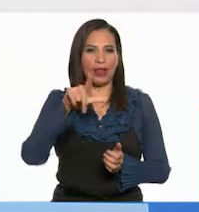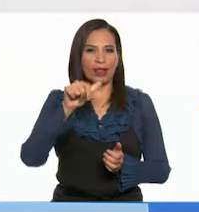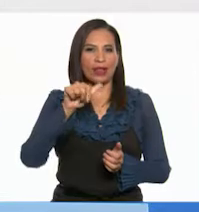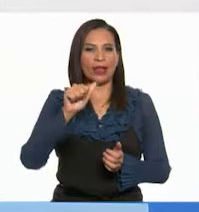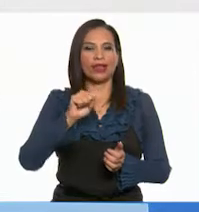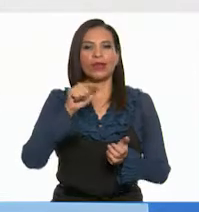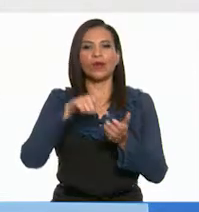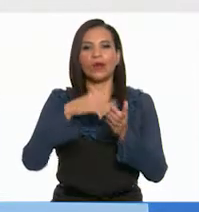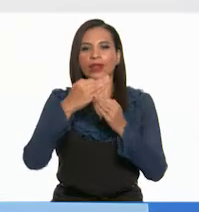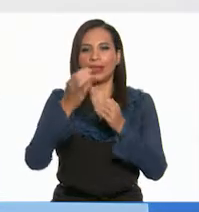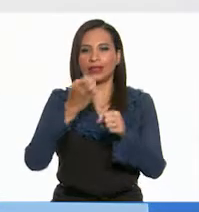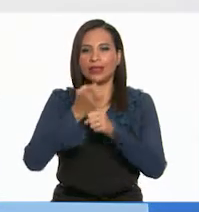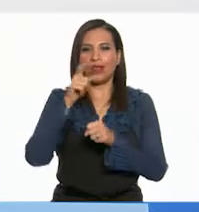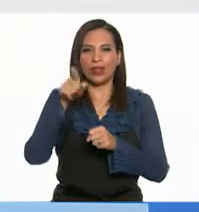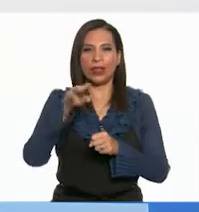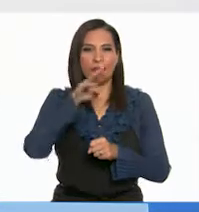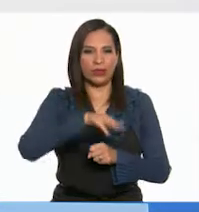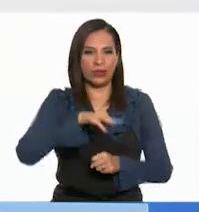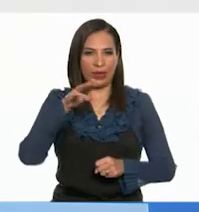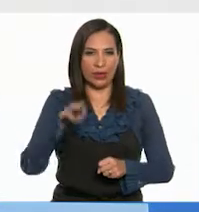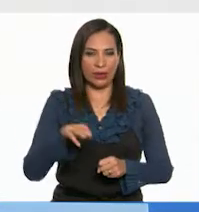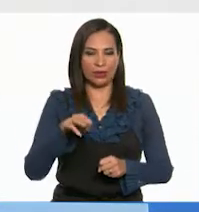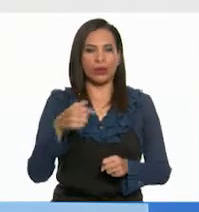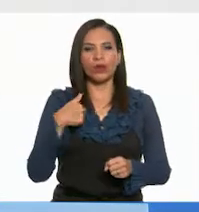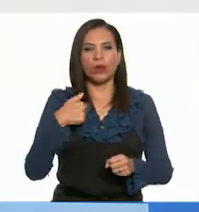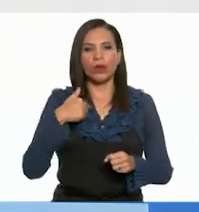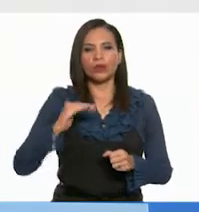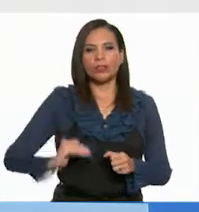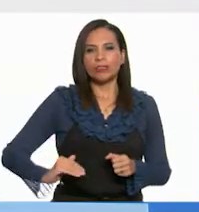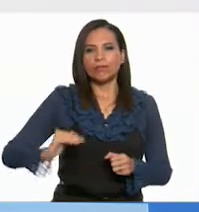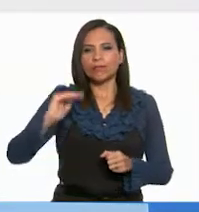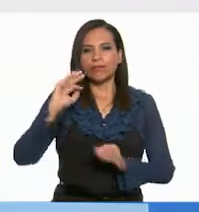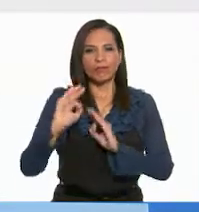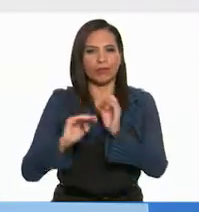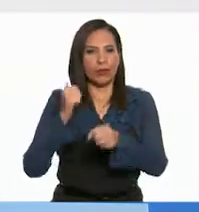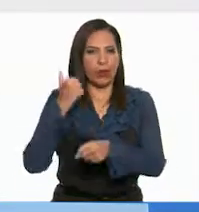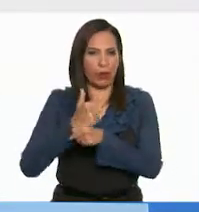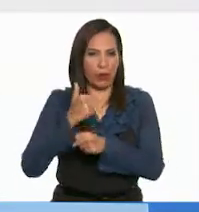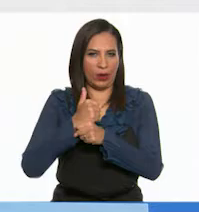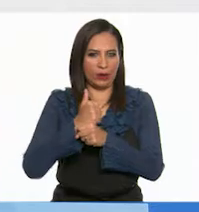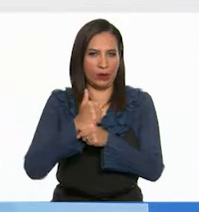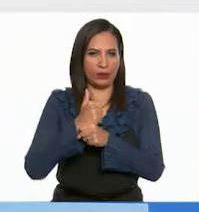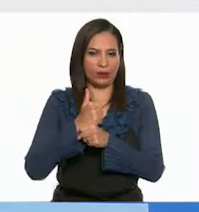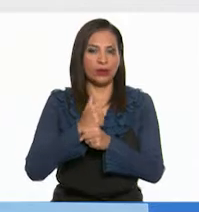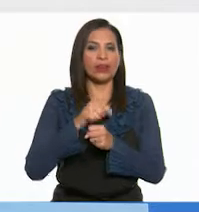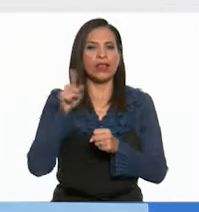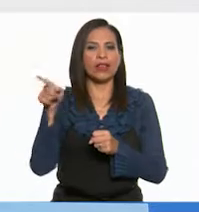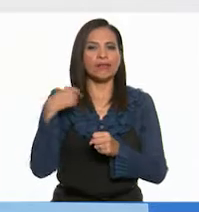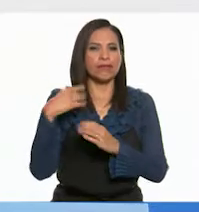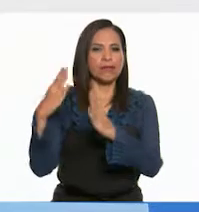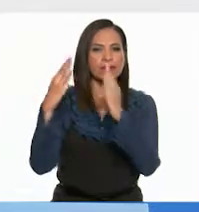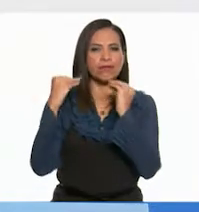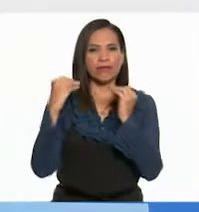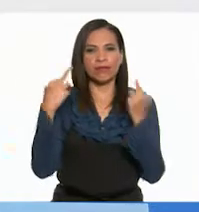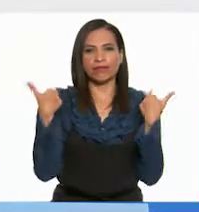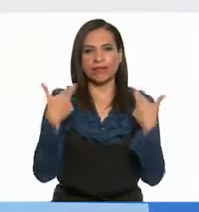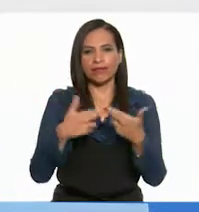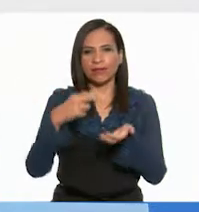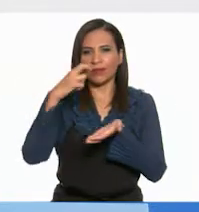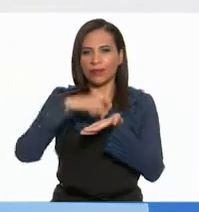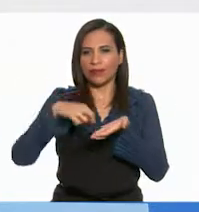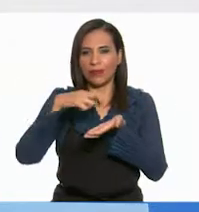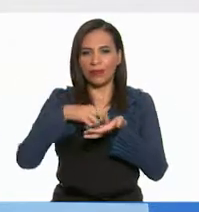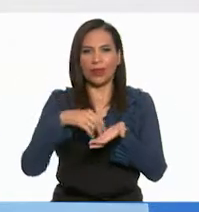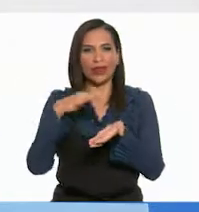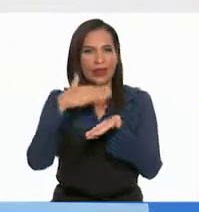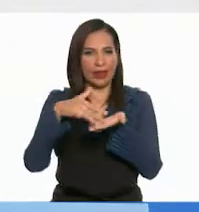encuentra en el actual estado de Michoacán. Yo crecí con mi abuelo y él era mi maestro y me enseñó a leer y a